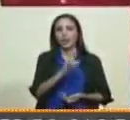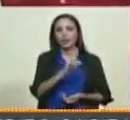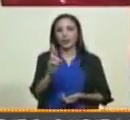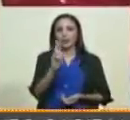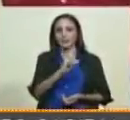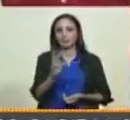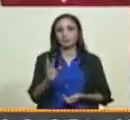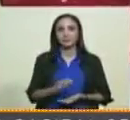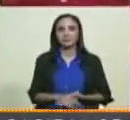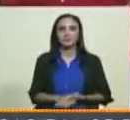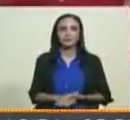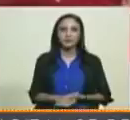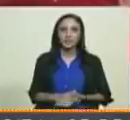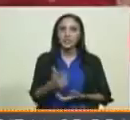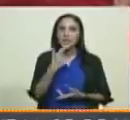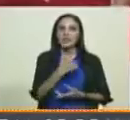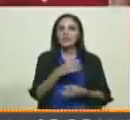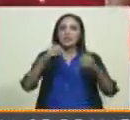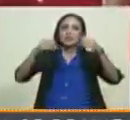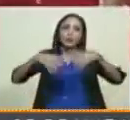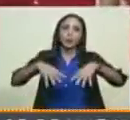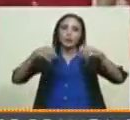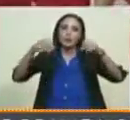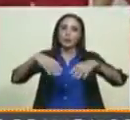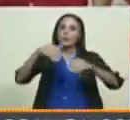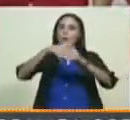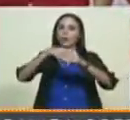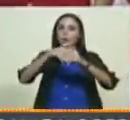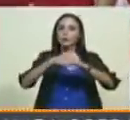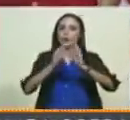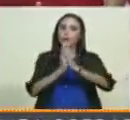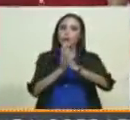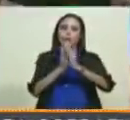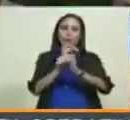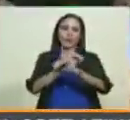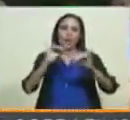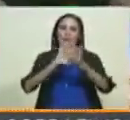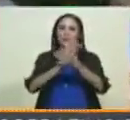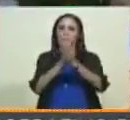Maduro, suspende las elecciones ya, Maduro.